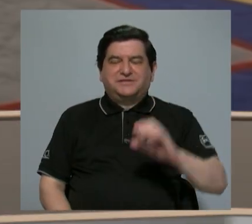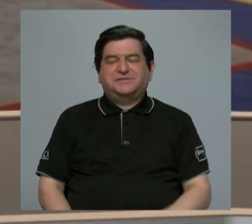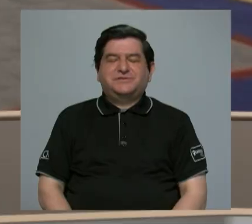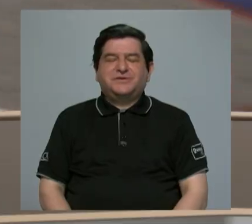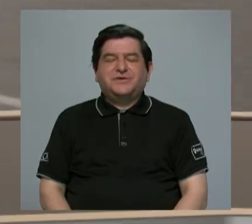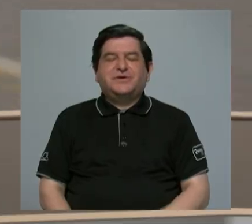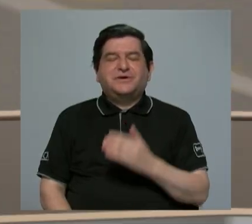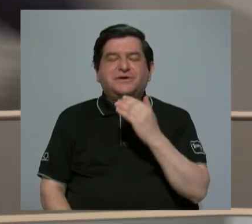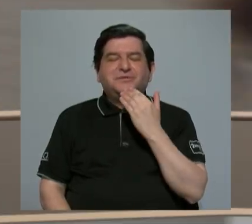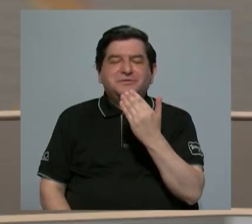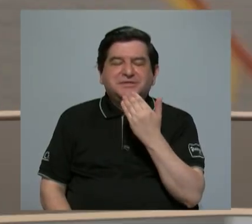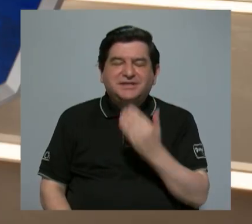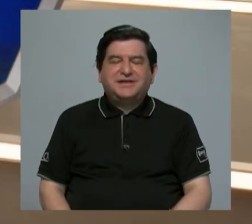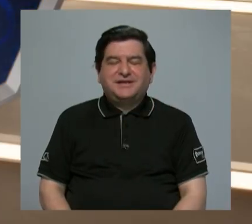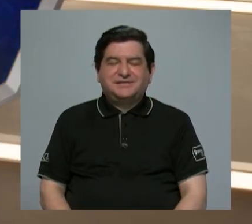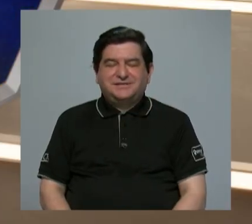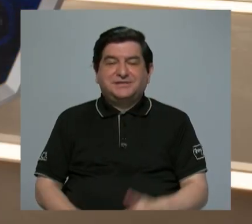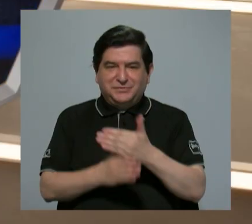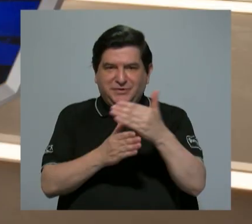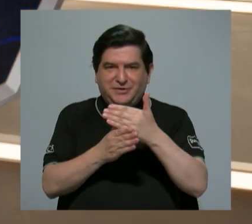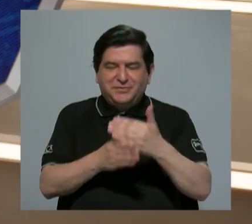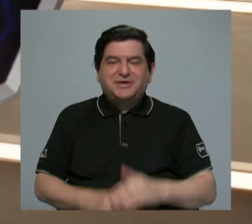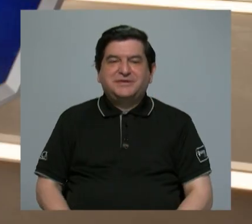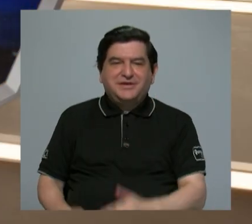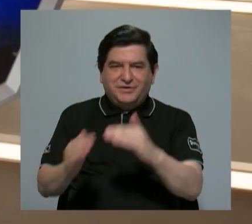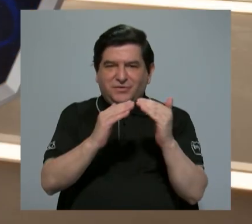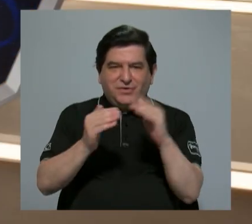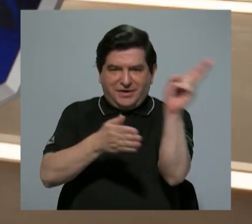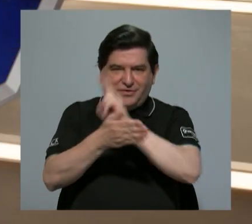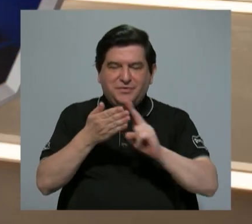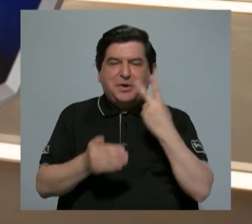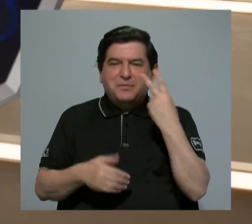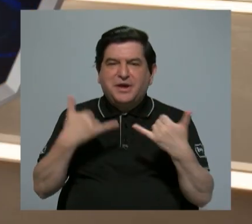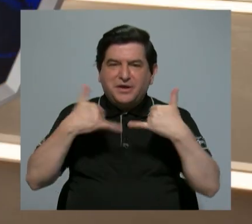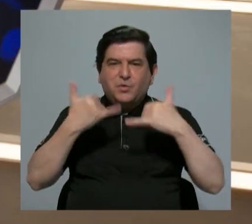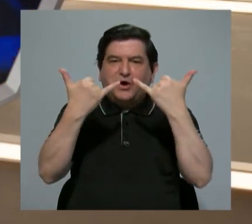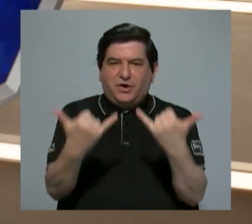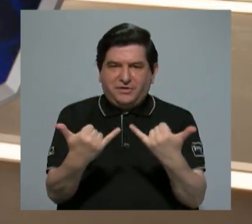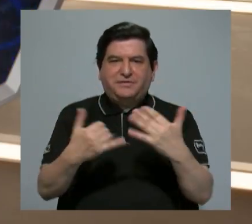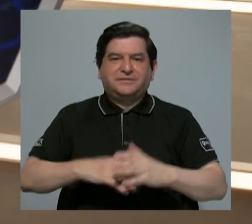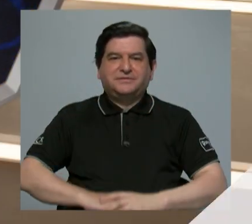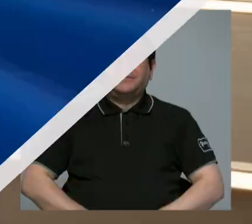con la comunidad universitaria. Vamos a ver lo que pasó en el partido ahora sí.